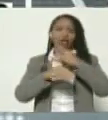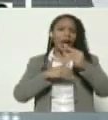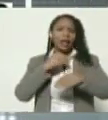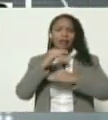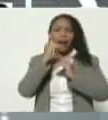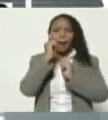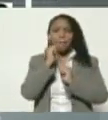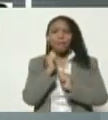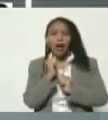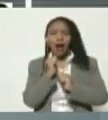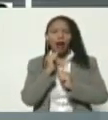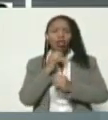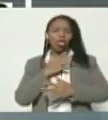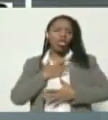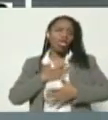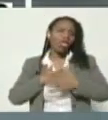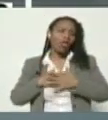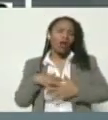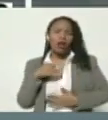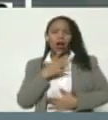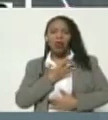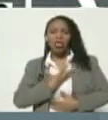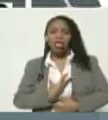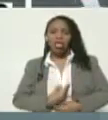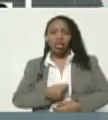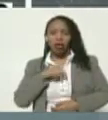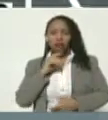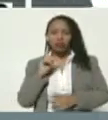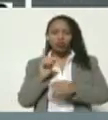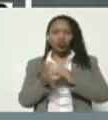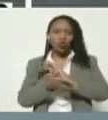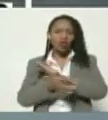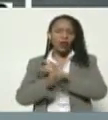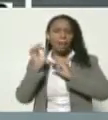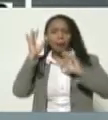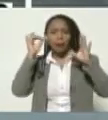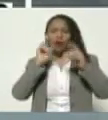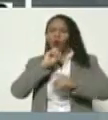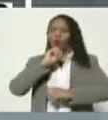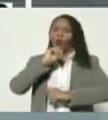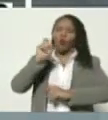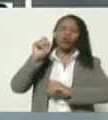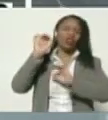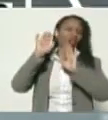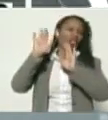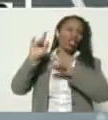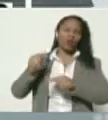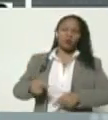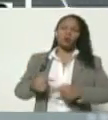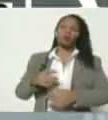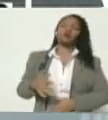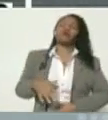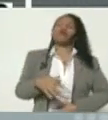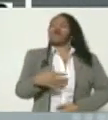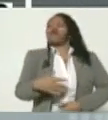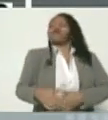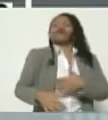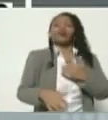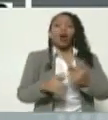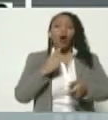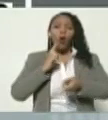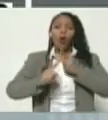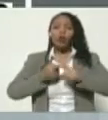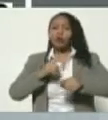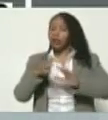bajas pasiones ni las miserias, que no se creen odios y rivalidades entre ningún precandidato y